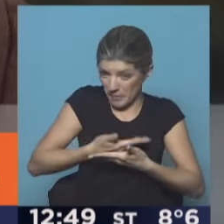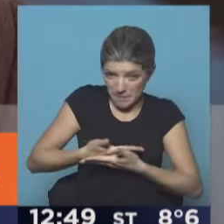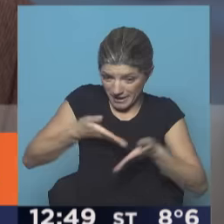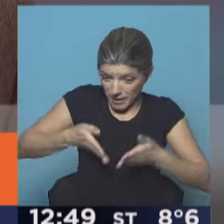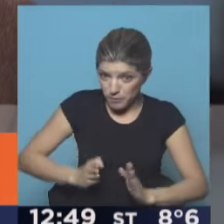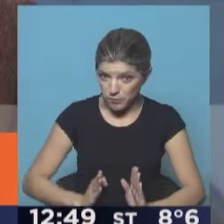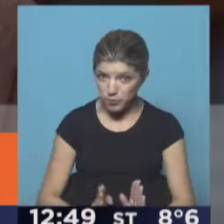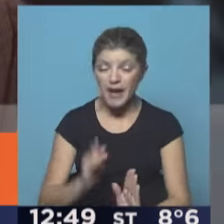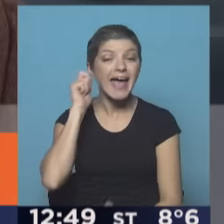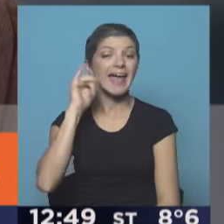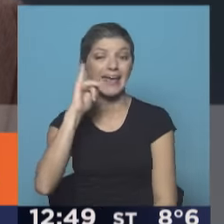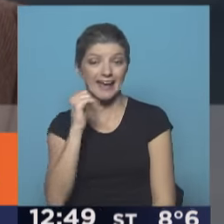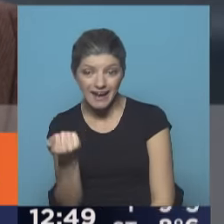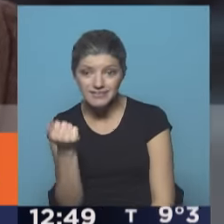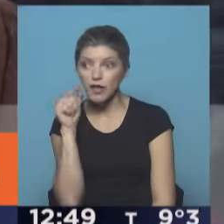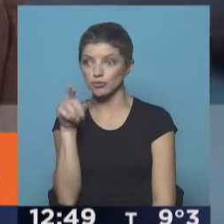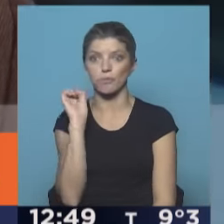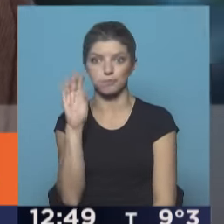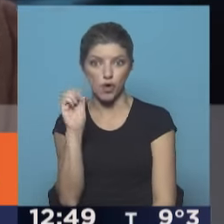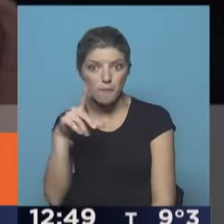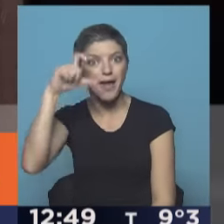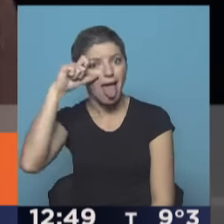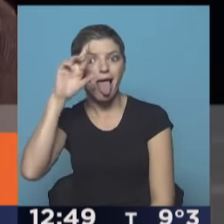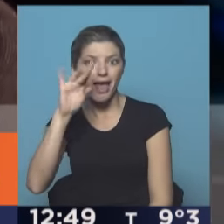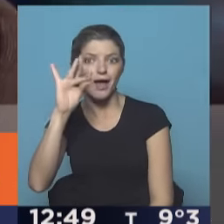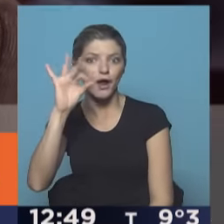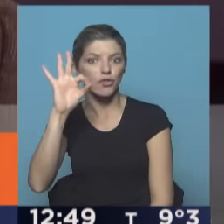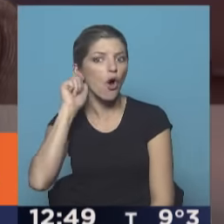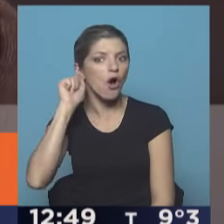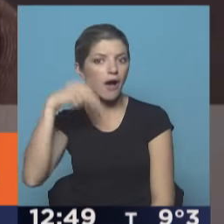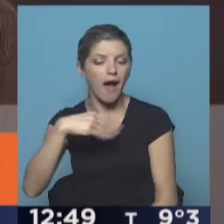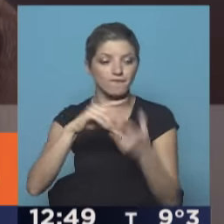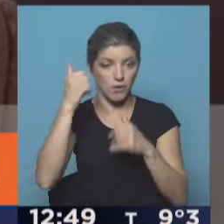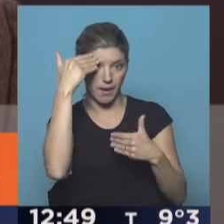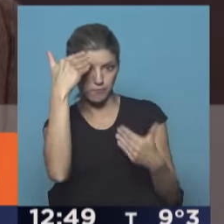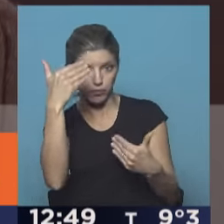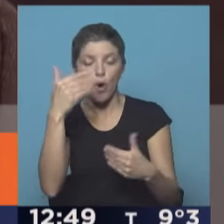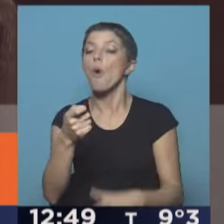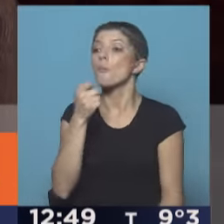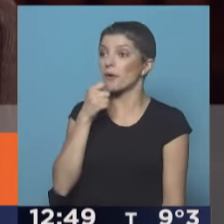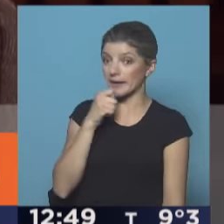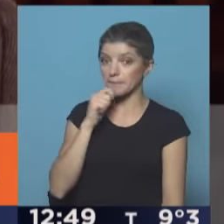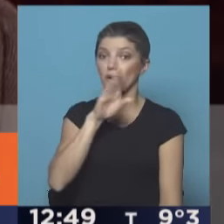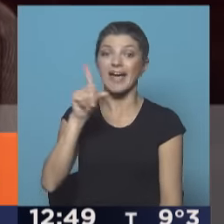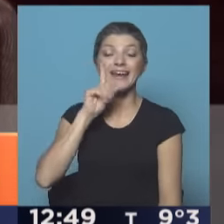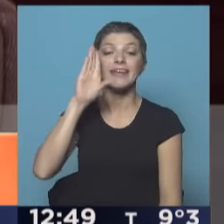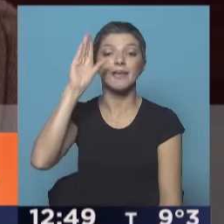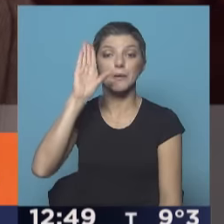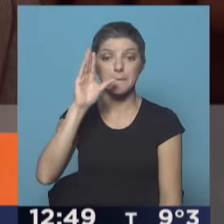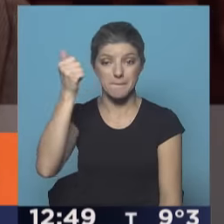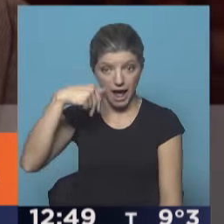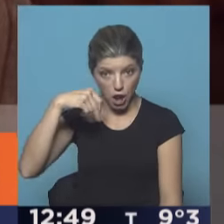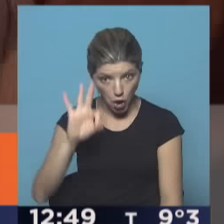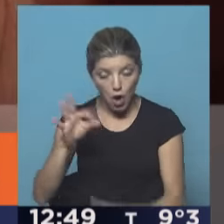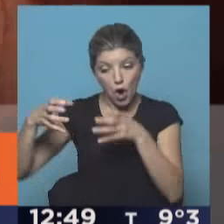gaza este tenían su su nombre en el Líbano hasta los los suburbios shitas donde